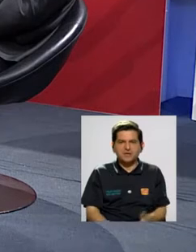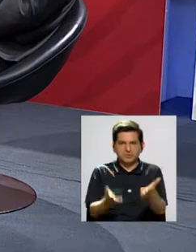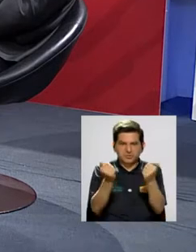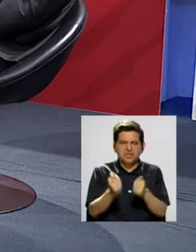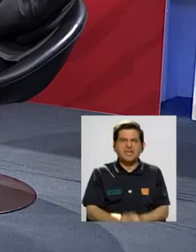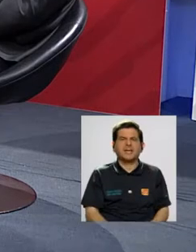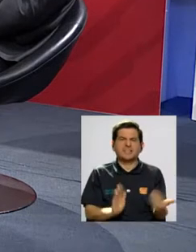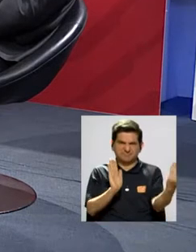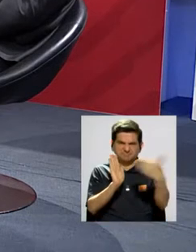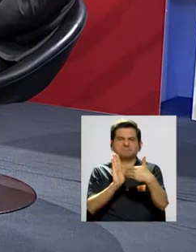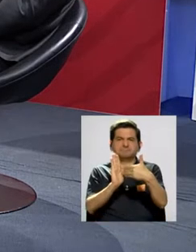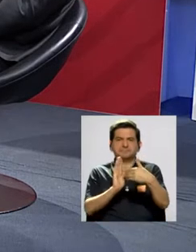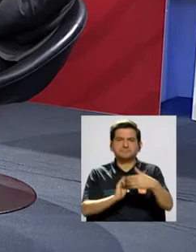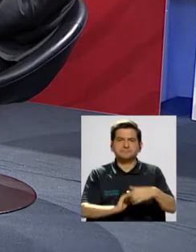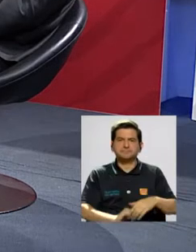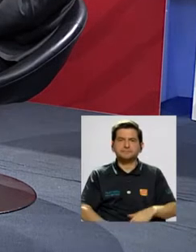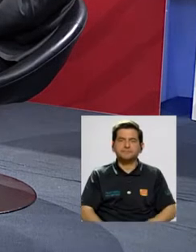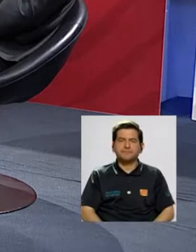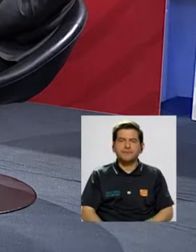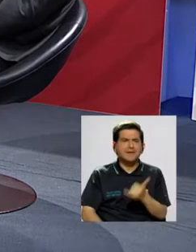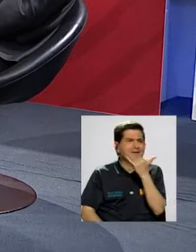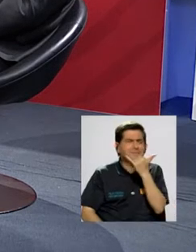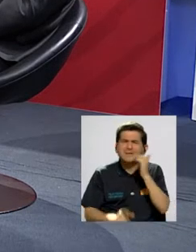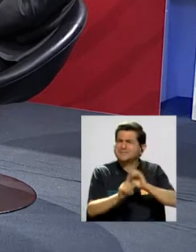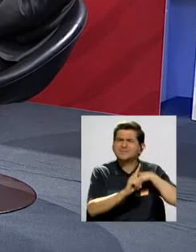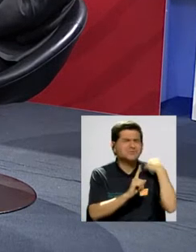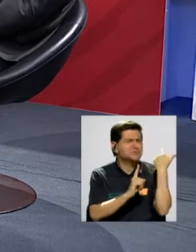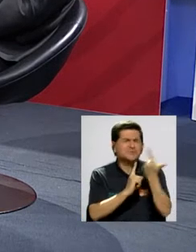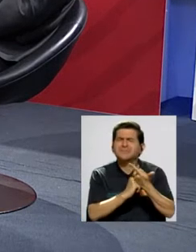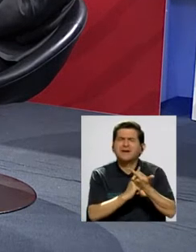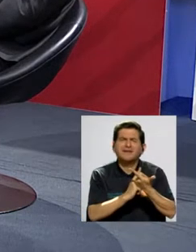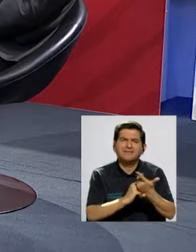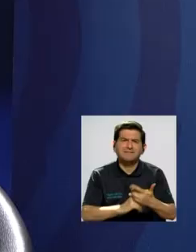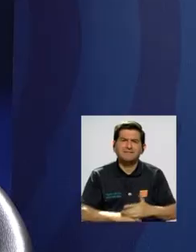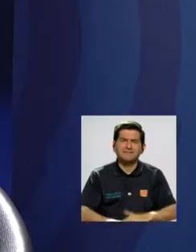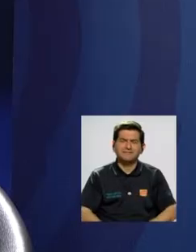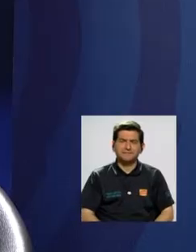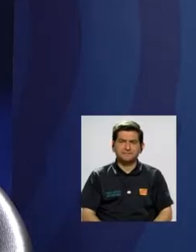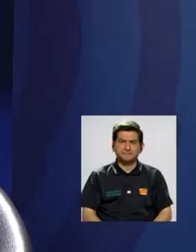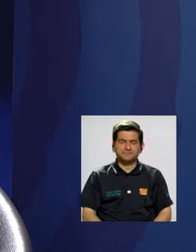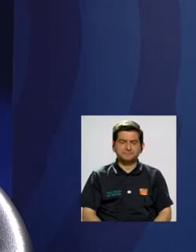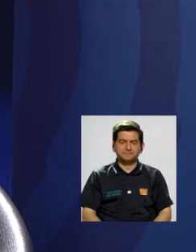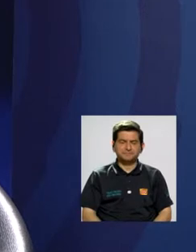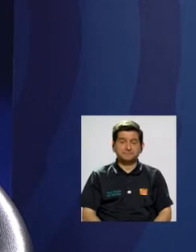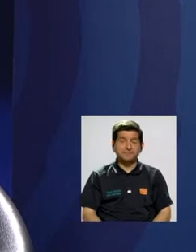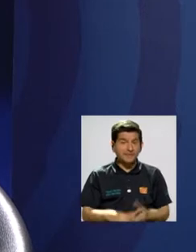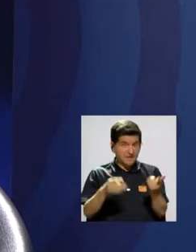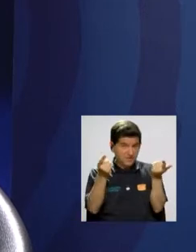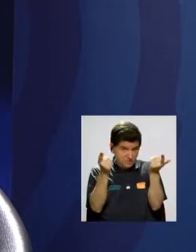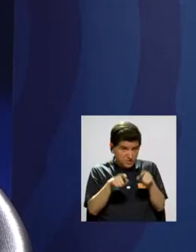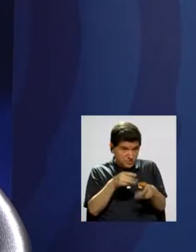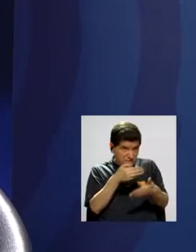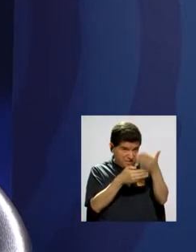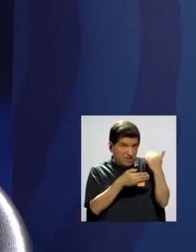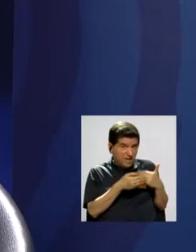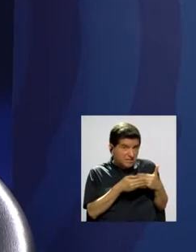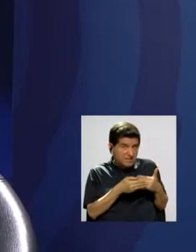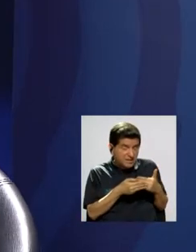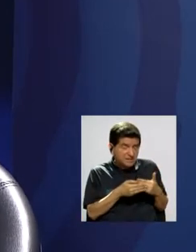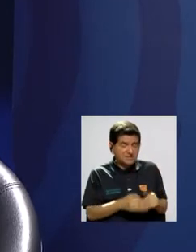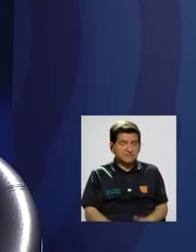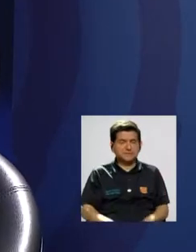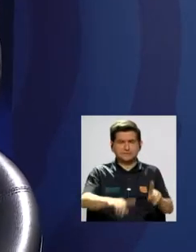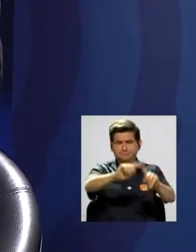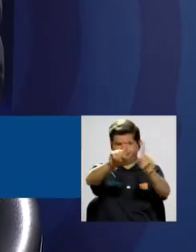¿no? ¿Qué ha pasado socialmente, don Randall? Ha pasado una gran cantidad